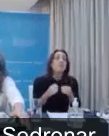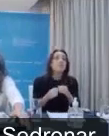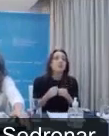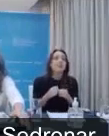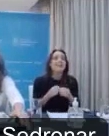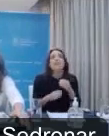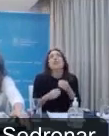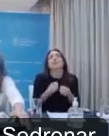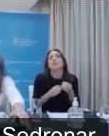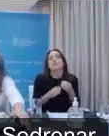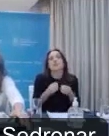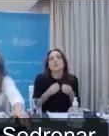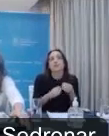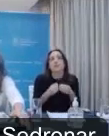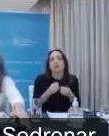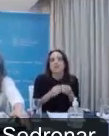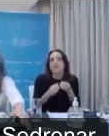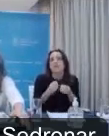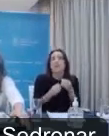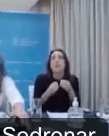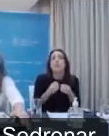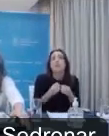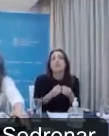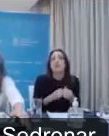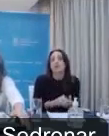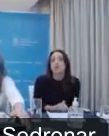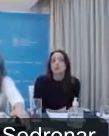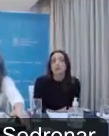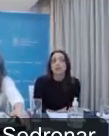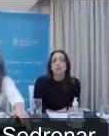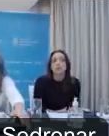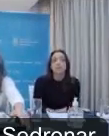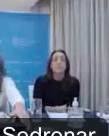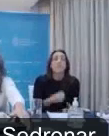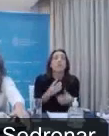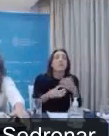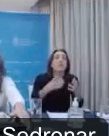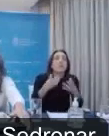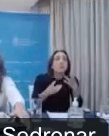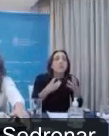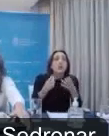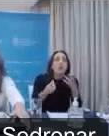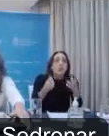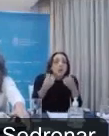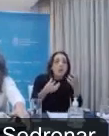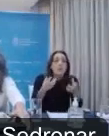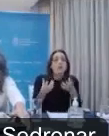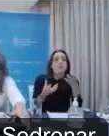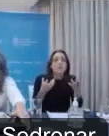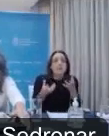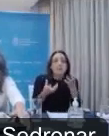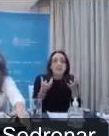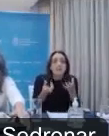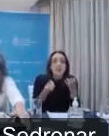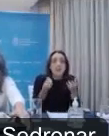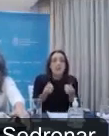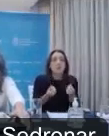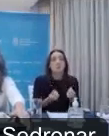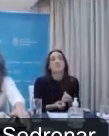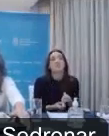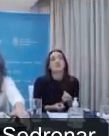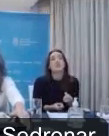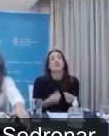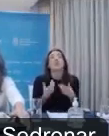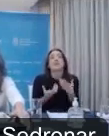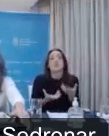de pensar qué cosas tienen en común el ser joven, ¿no?, de dónde podemos como agarrarnos para empezar a pensar algo